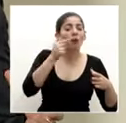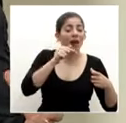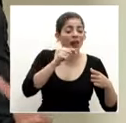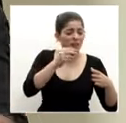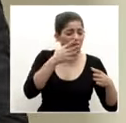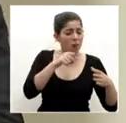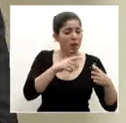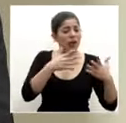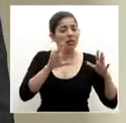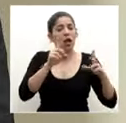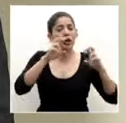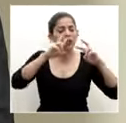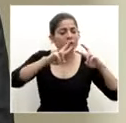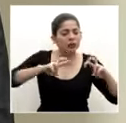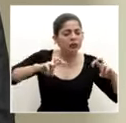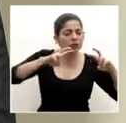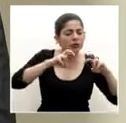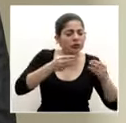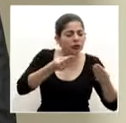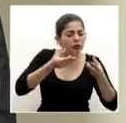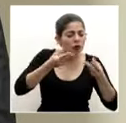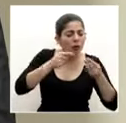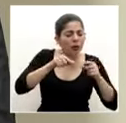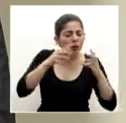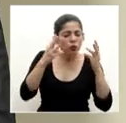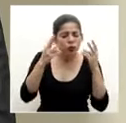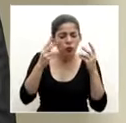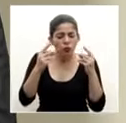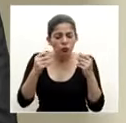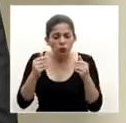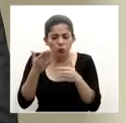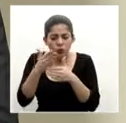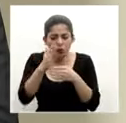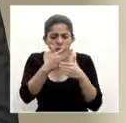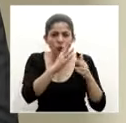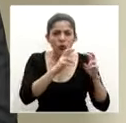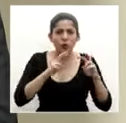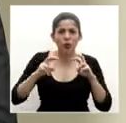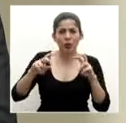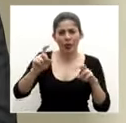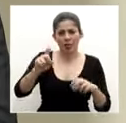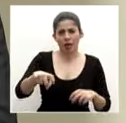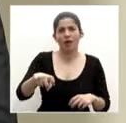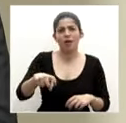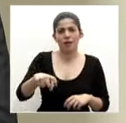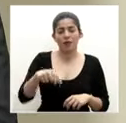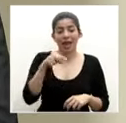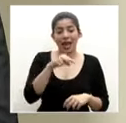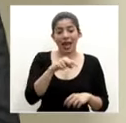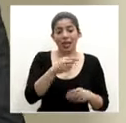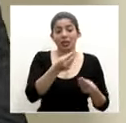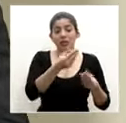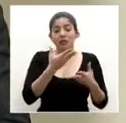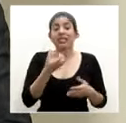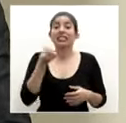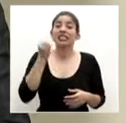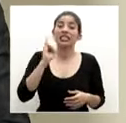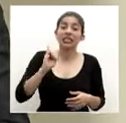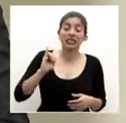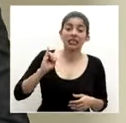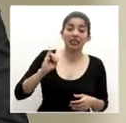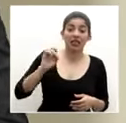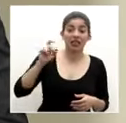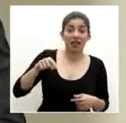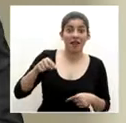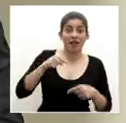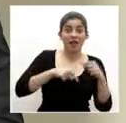analizar cualitativamente lo que estamos percibiendo de forma cuantitativa. Y eso justamente es lo que nos va a decir si tenemos que ir para